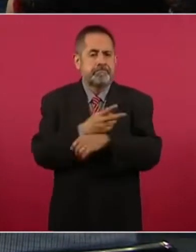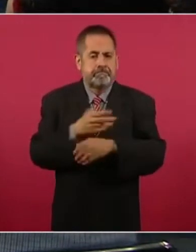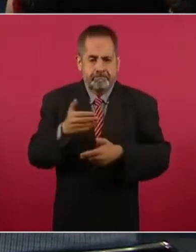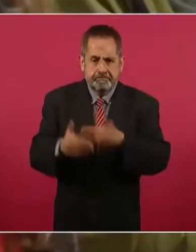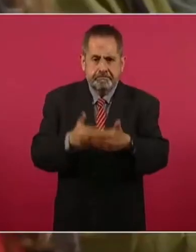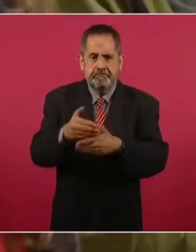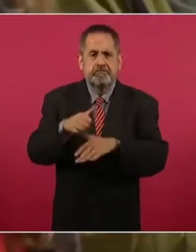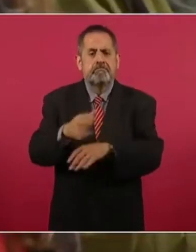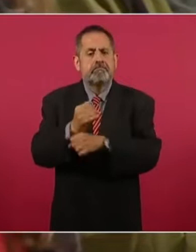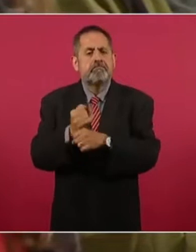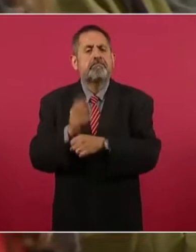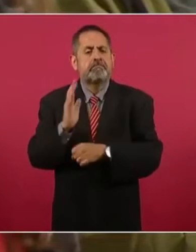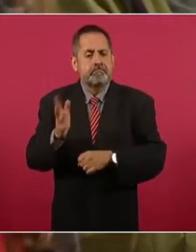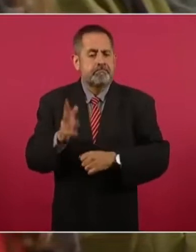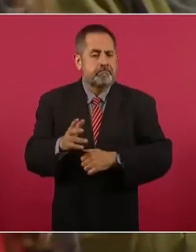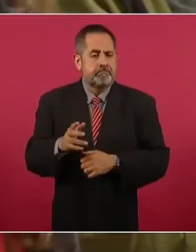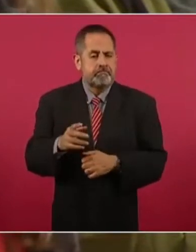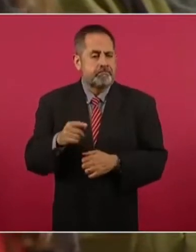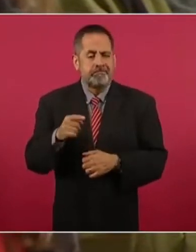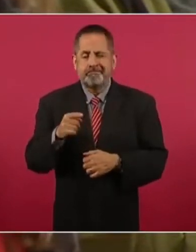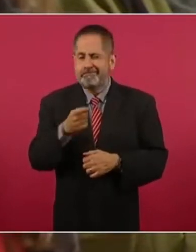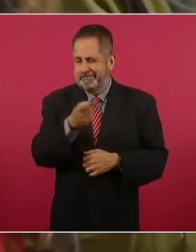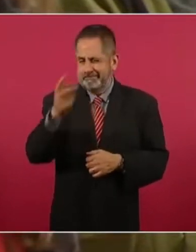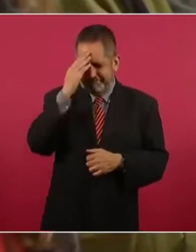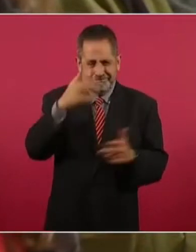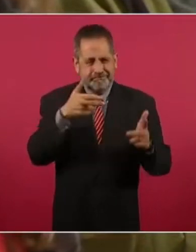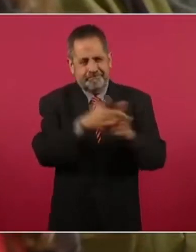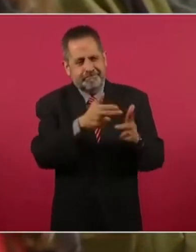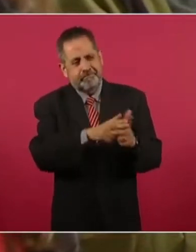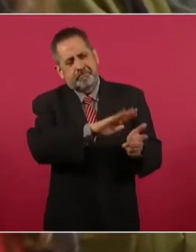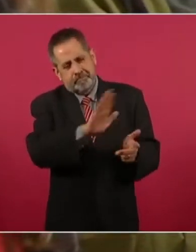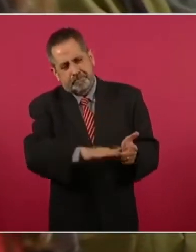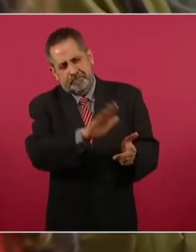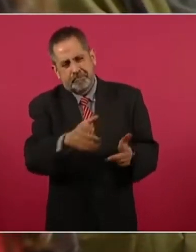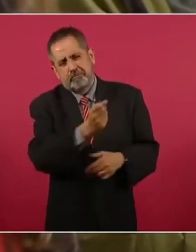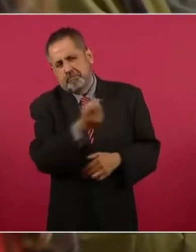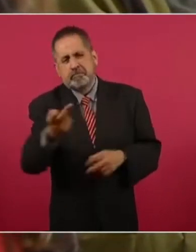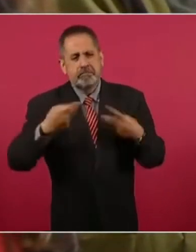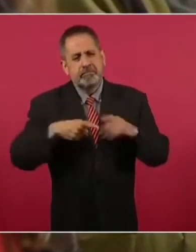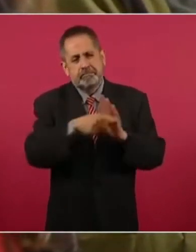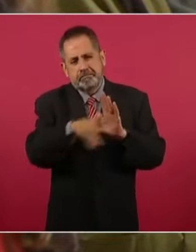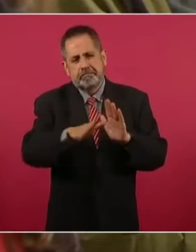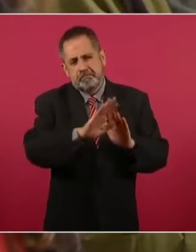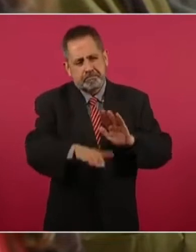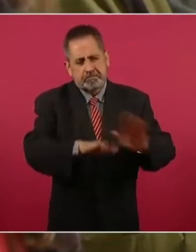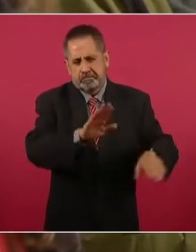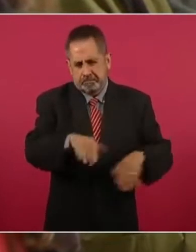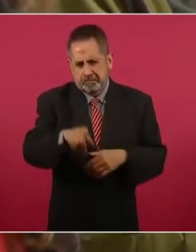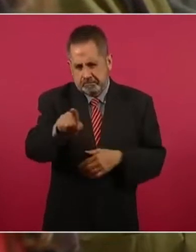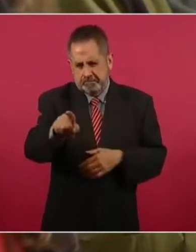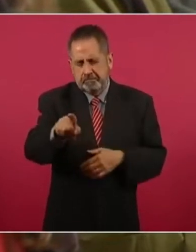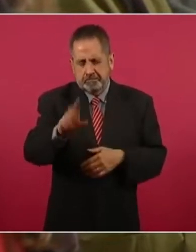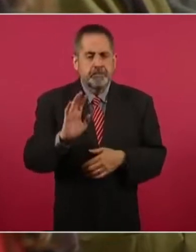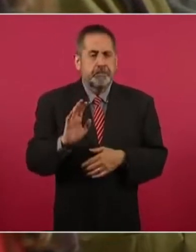avances en las investigaciones de los asesinatos de periodistas que han ocurrido en este año. Sin embargo,